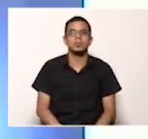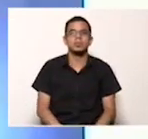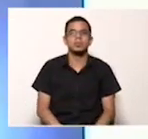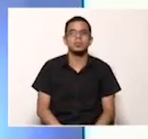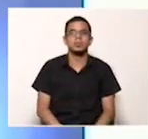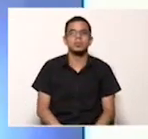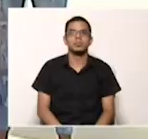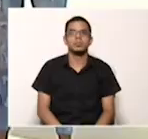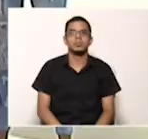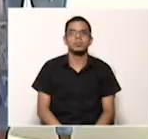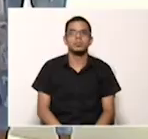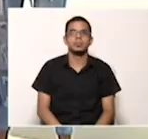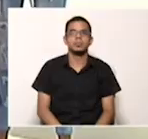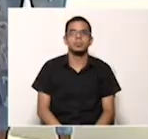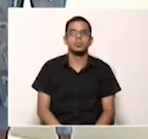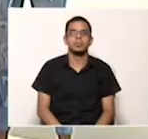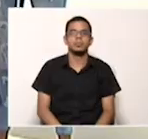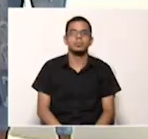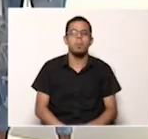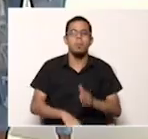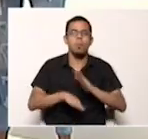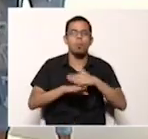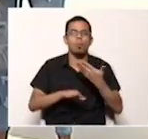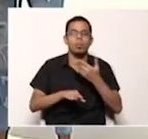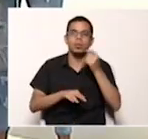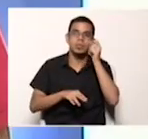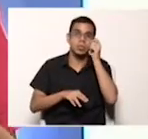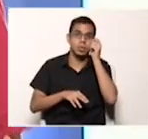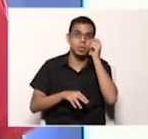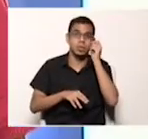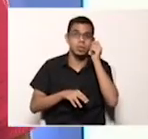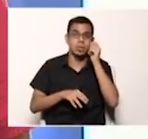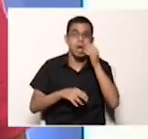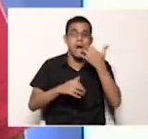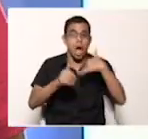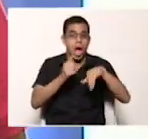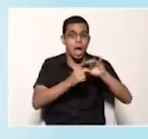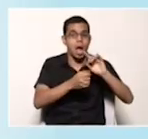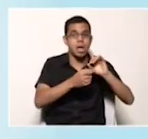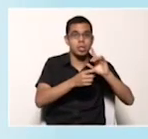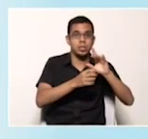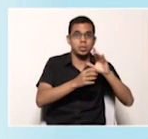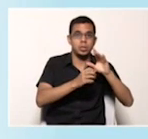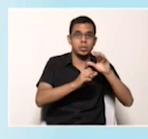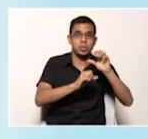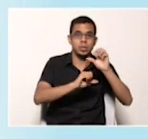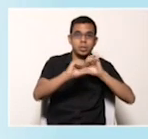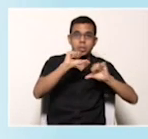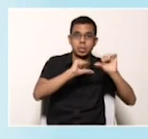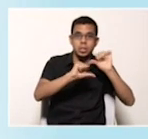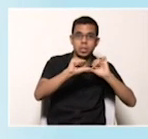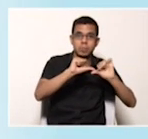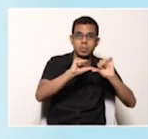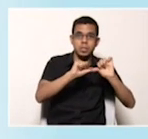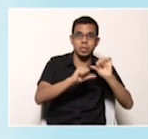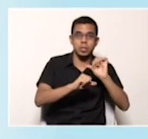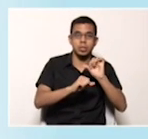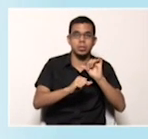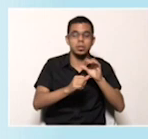climático. Excelente. ¿Ok? ¿Por qué? Porque tenemos elementos tales como el